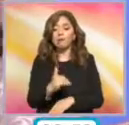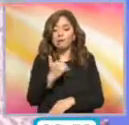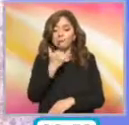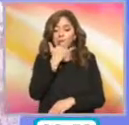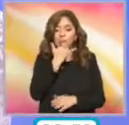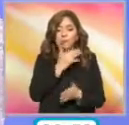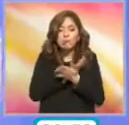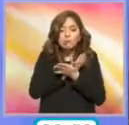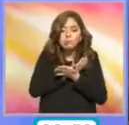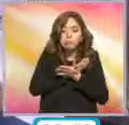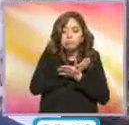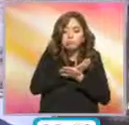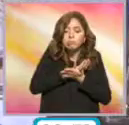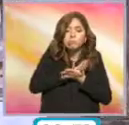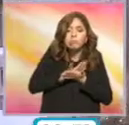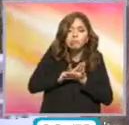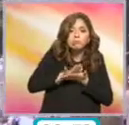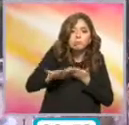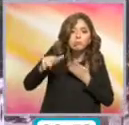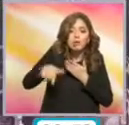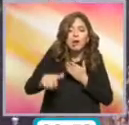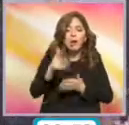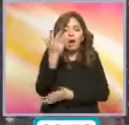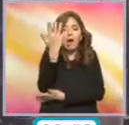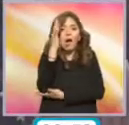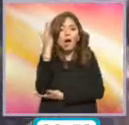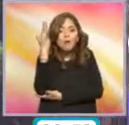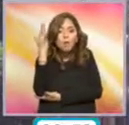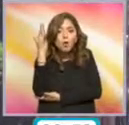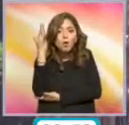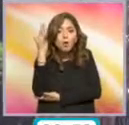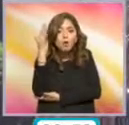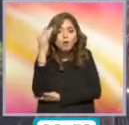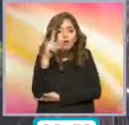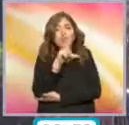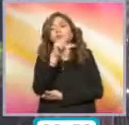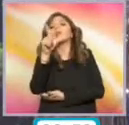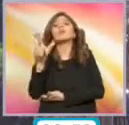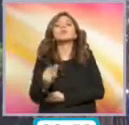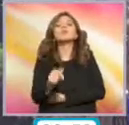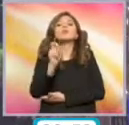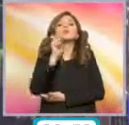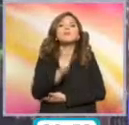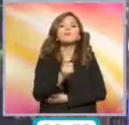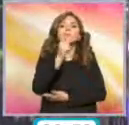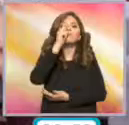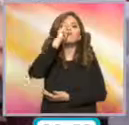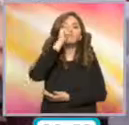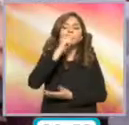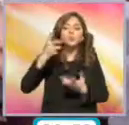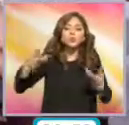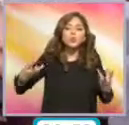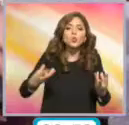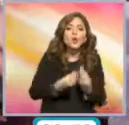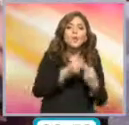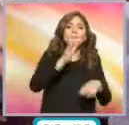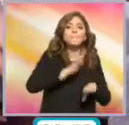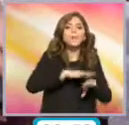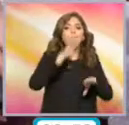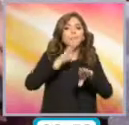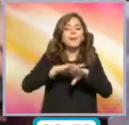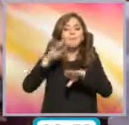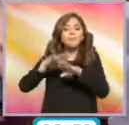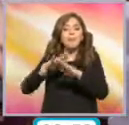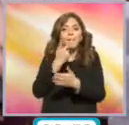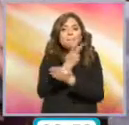de exterminar esta clase de árboles, entonces quizás no íbamos a tener otro conjunto de plantas Ay. comestibles,